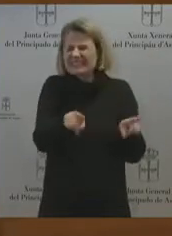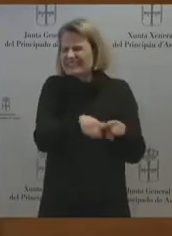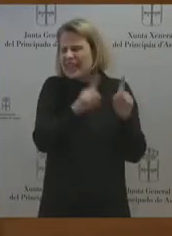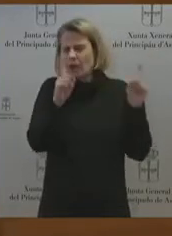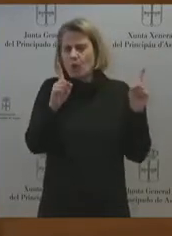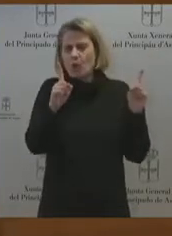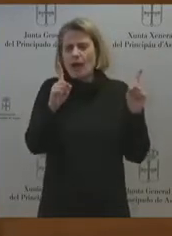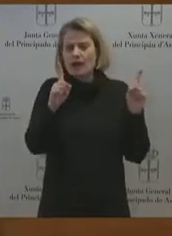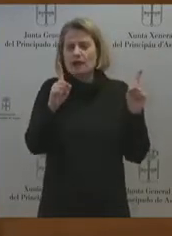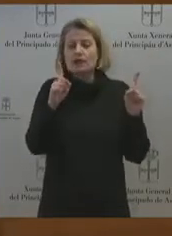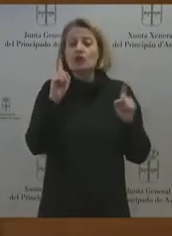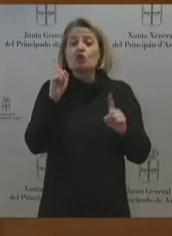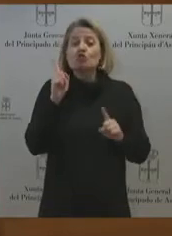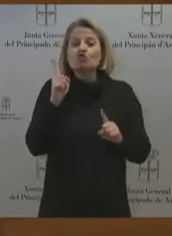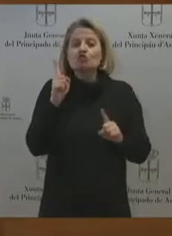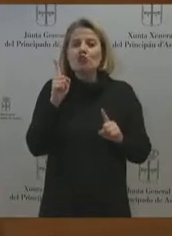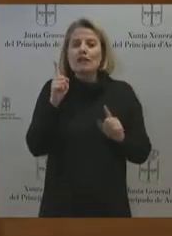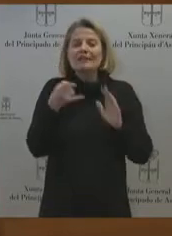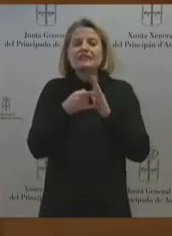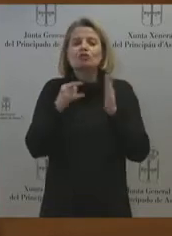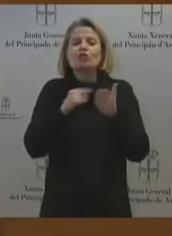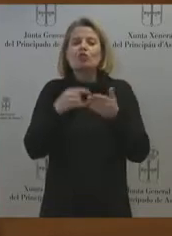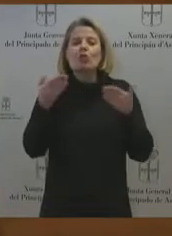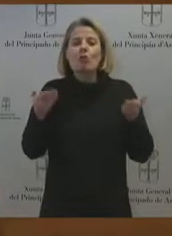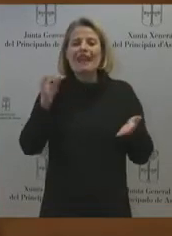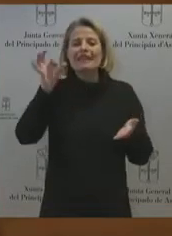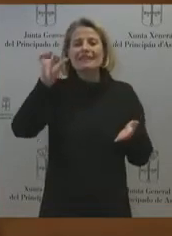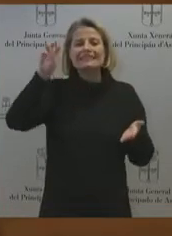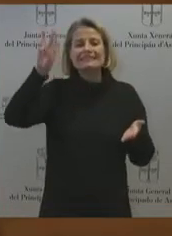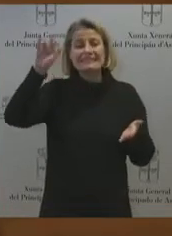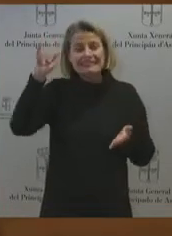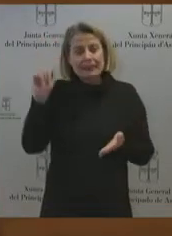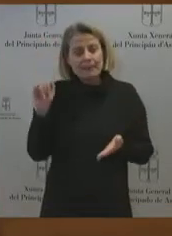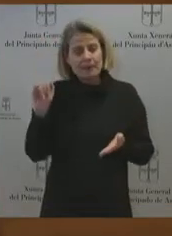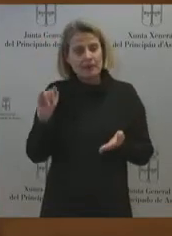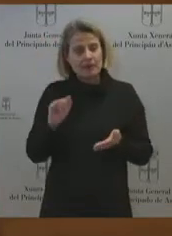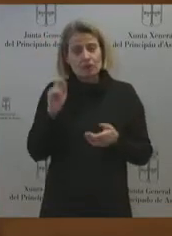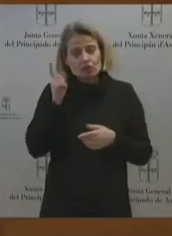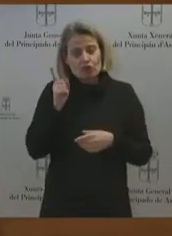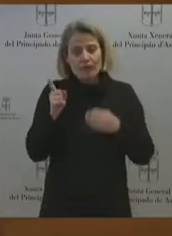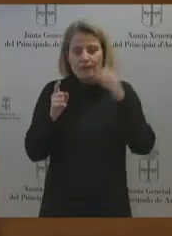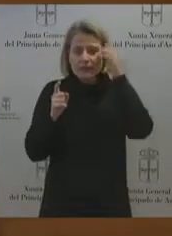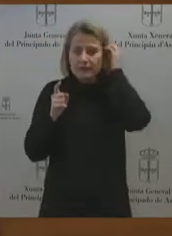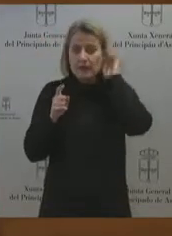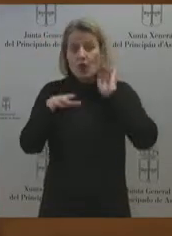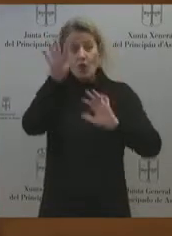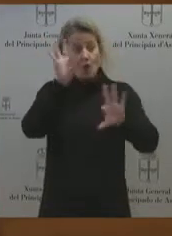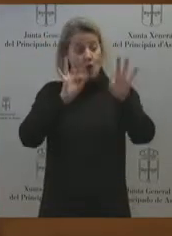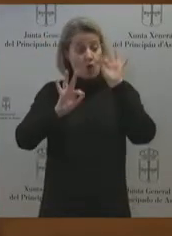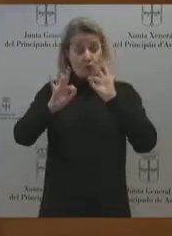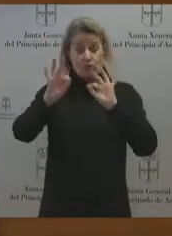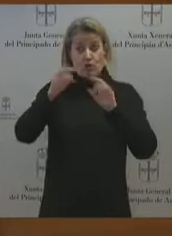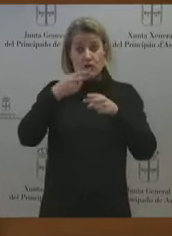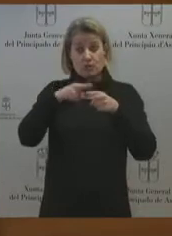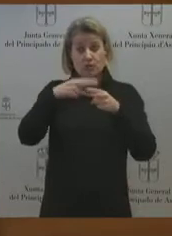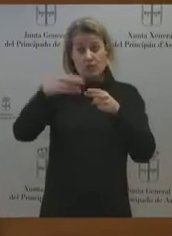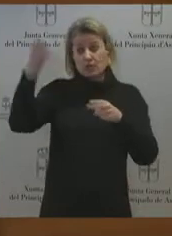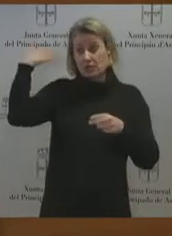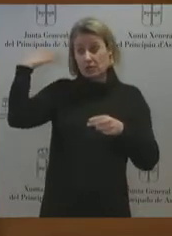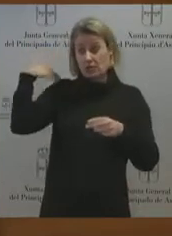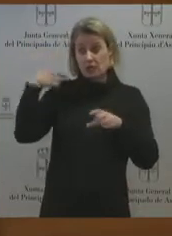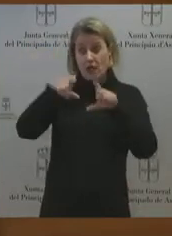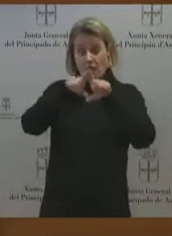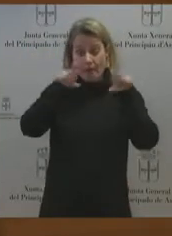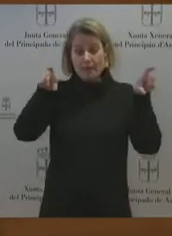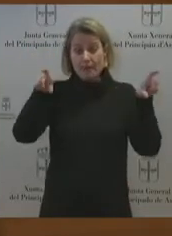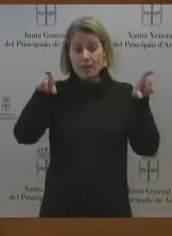Sorprende que aquellas opciones políticas que en su momento privatizaron una empresa absolutamente rentable, hay que recordar que en el año 1998, y